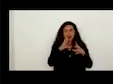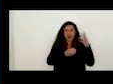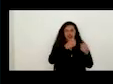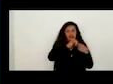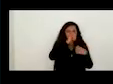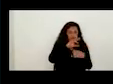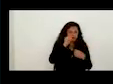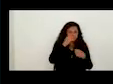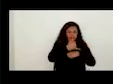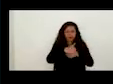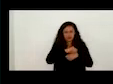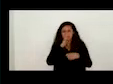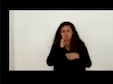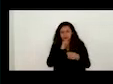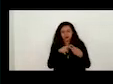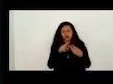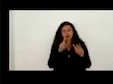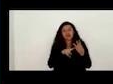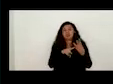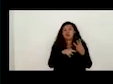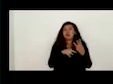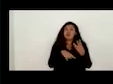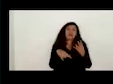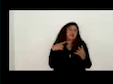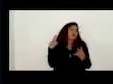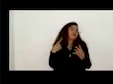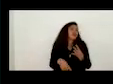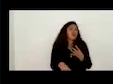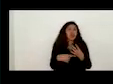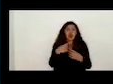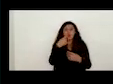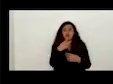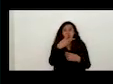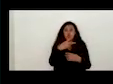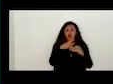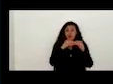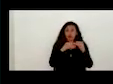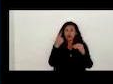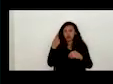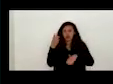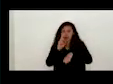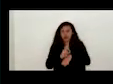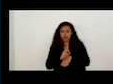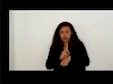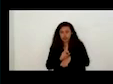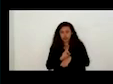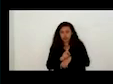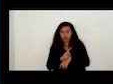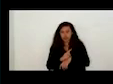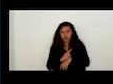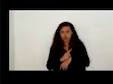yogur. Le dejan limitado a una o dos frutas al día, como si el resto fueran totalmente